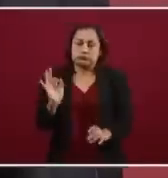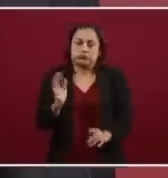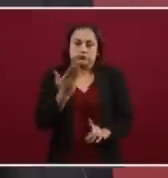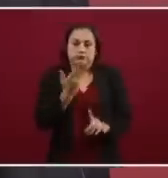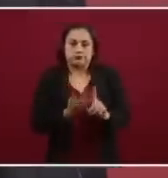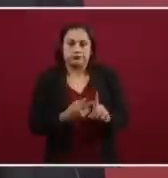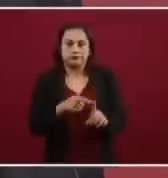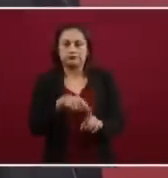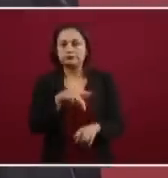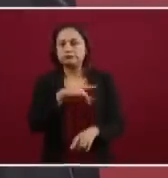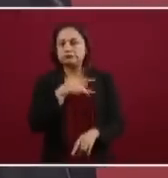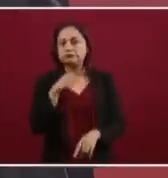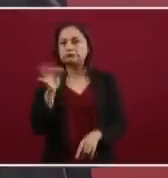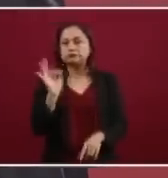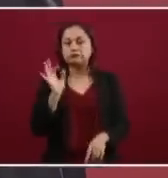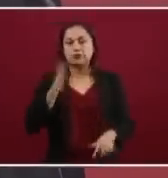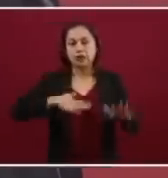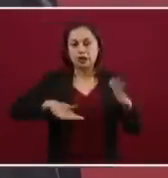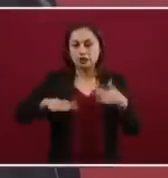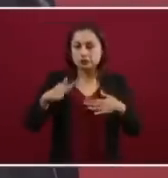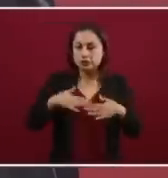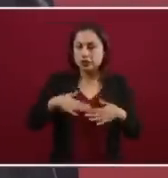Pero,